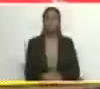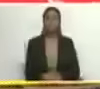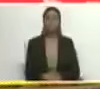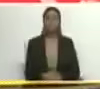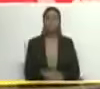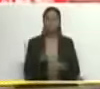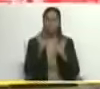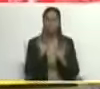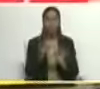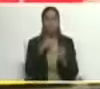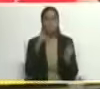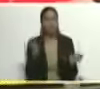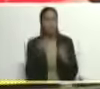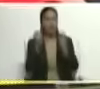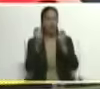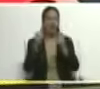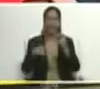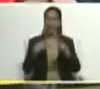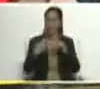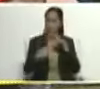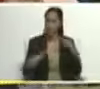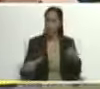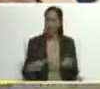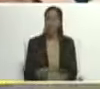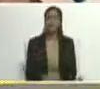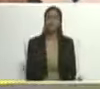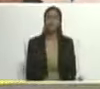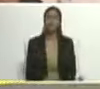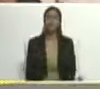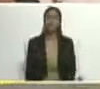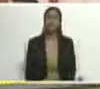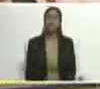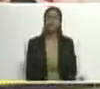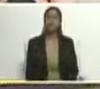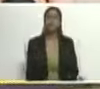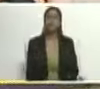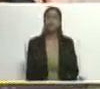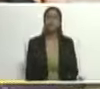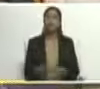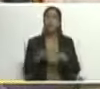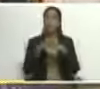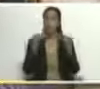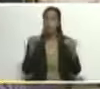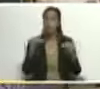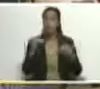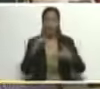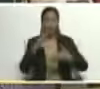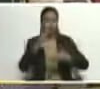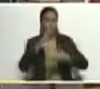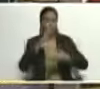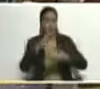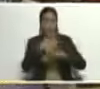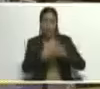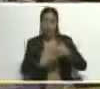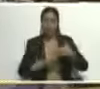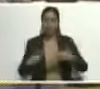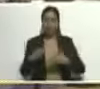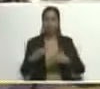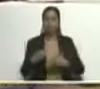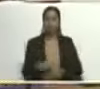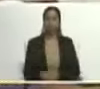nacionalistas, populares, revolucionarios, en toda nuestra América, y que